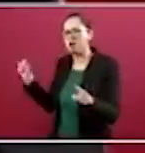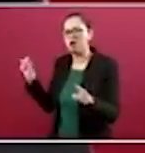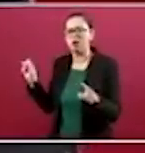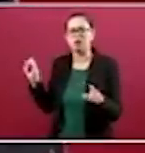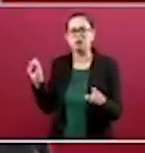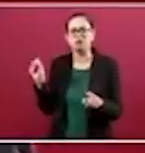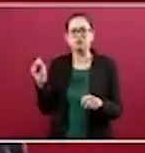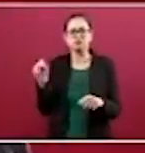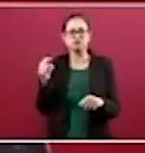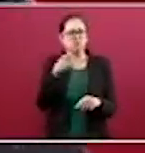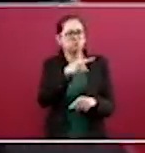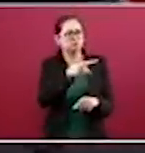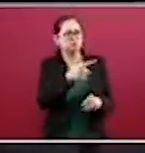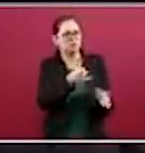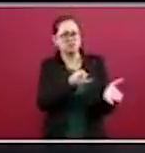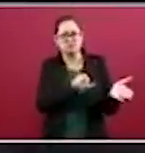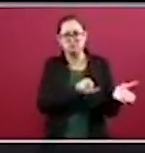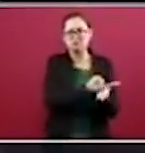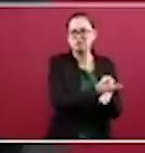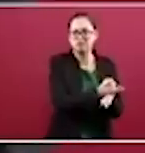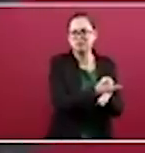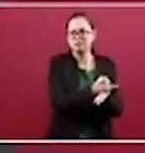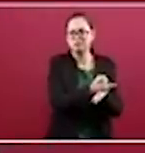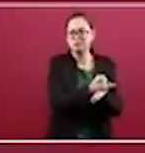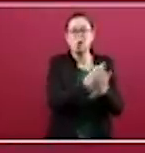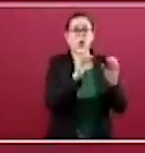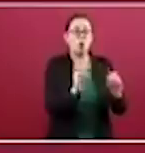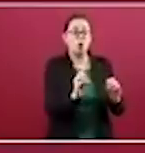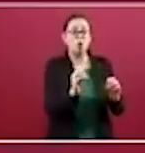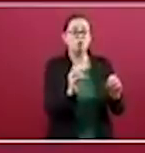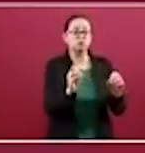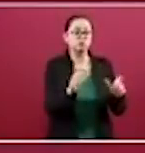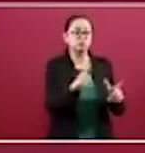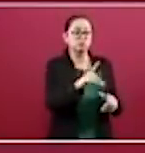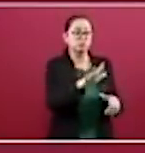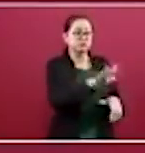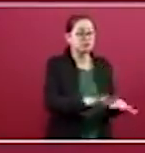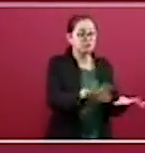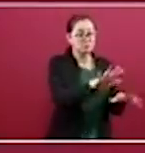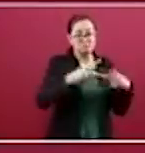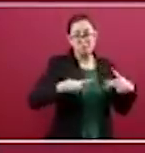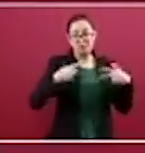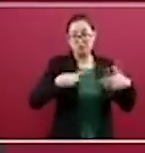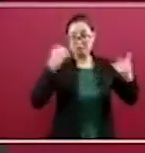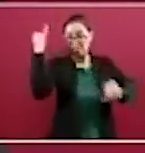deciden, o los integrantes de la llamada sociedad civil,